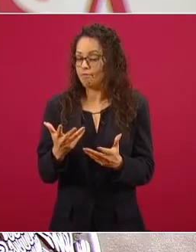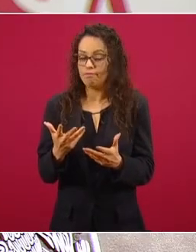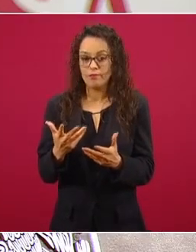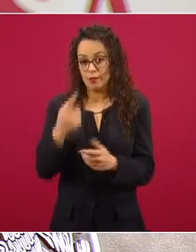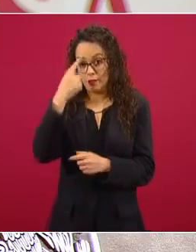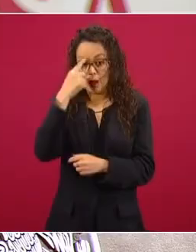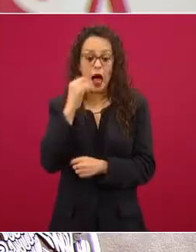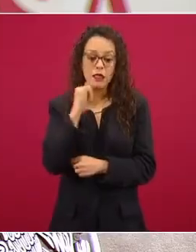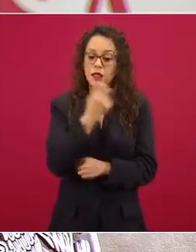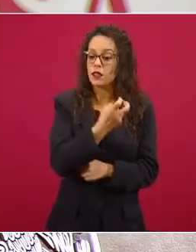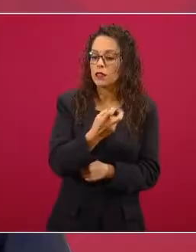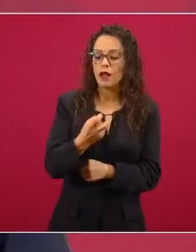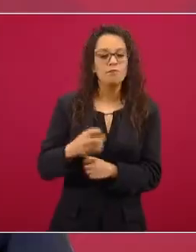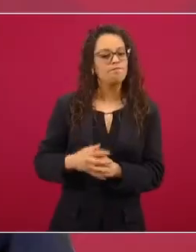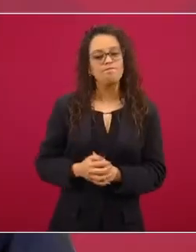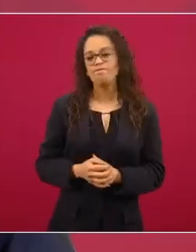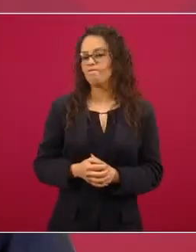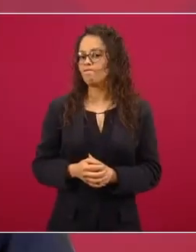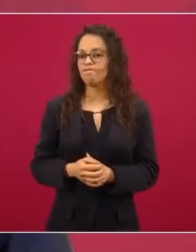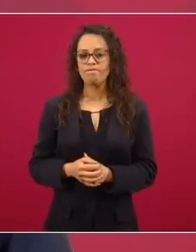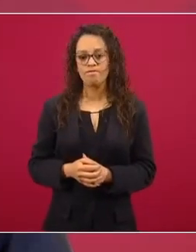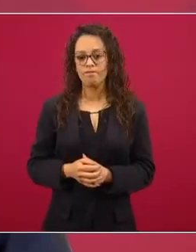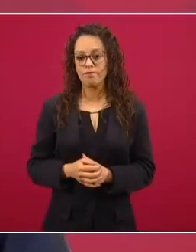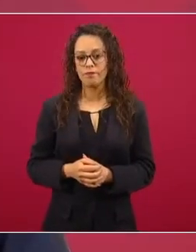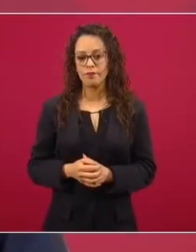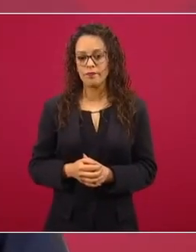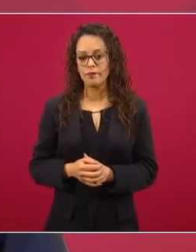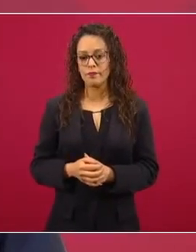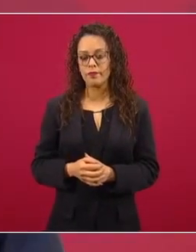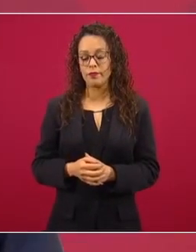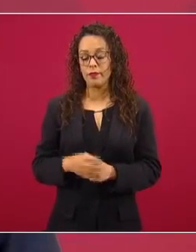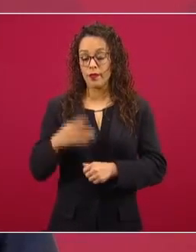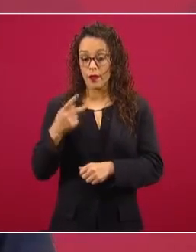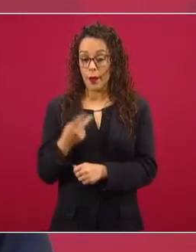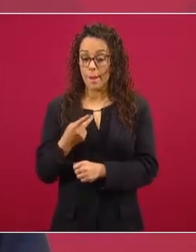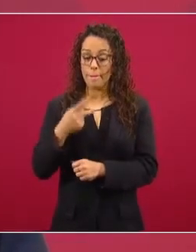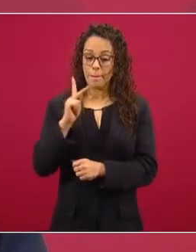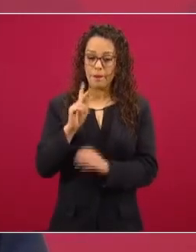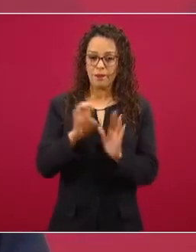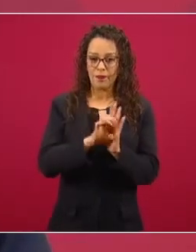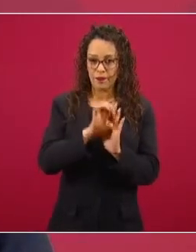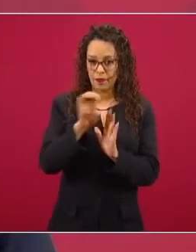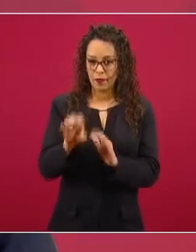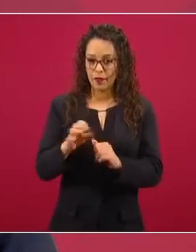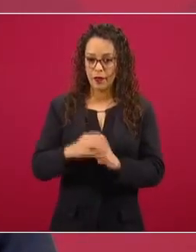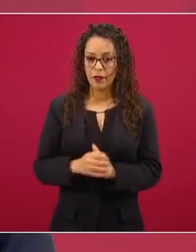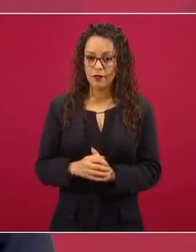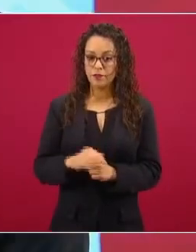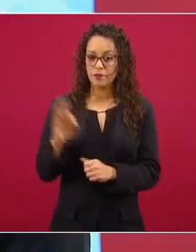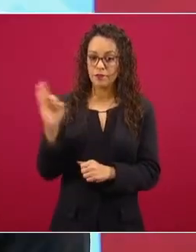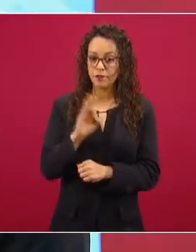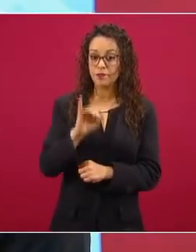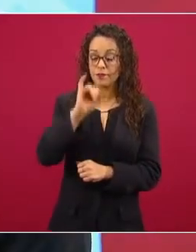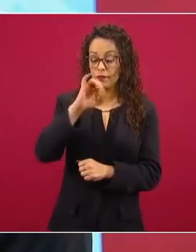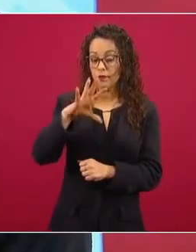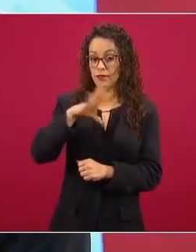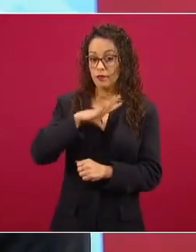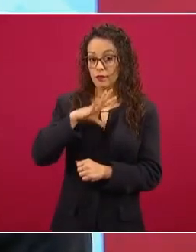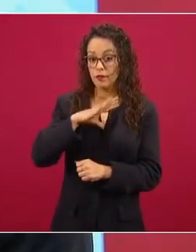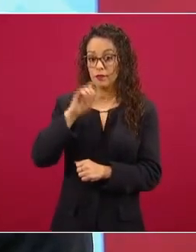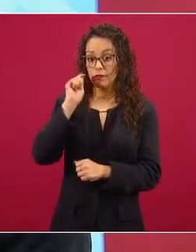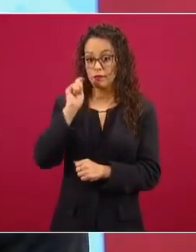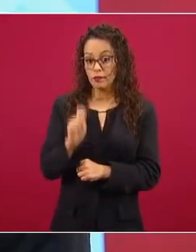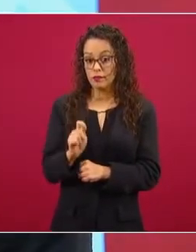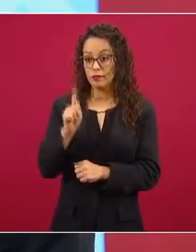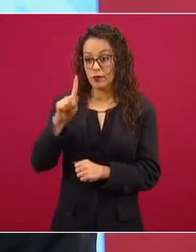casos, que se demuestre de que hubo un involucramiento del secretario de la Defensa,